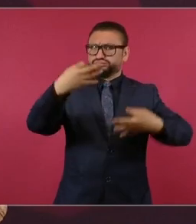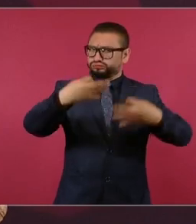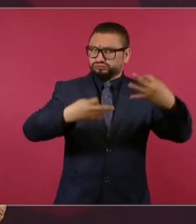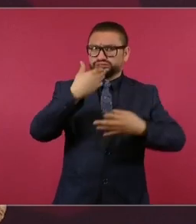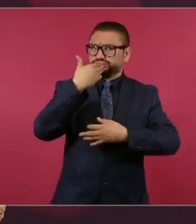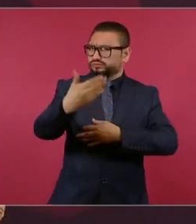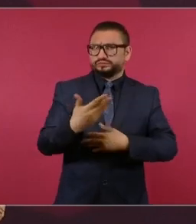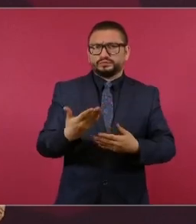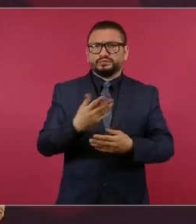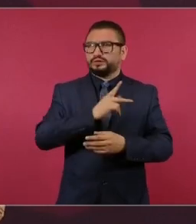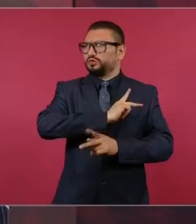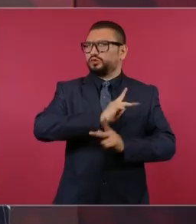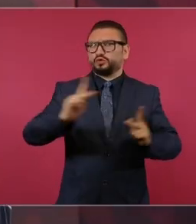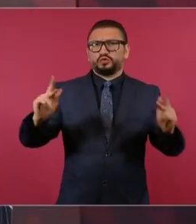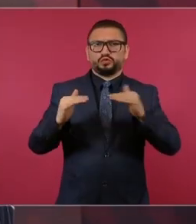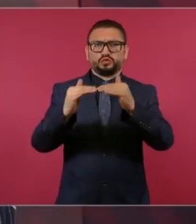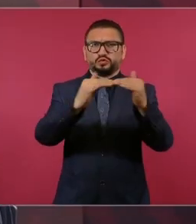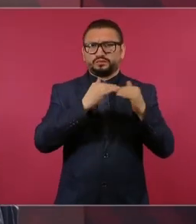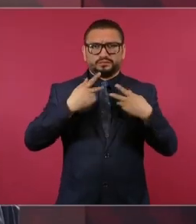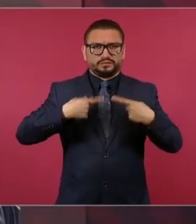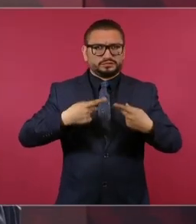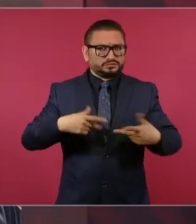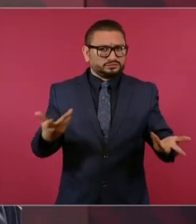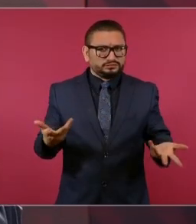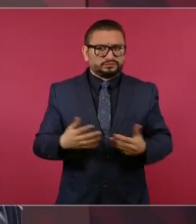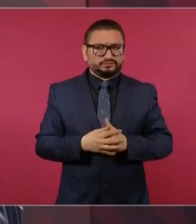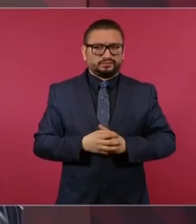como cualquier persona.